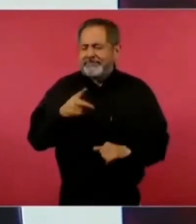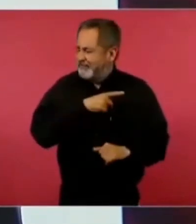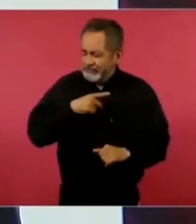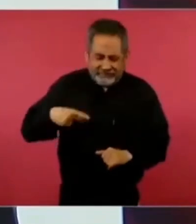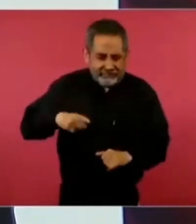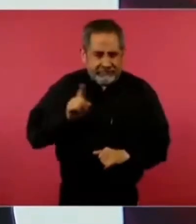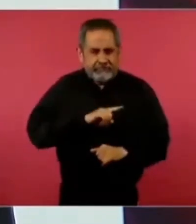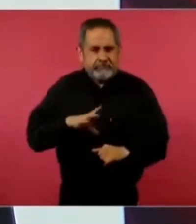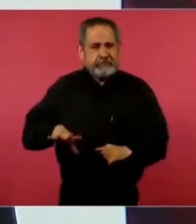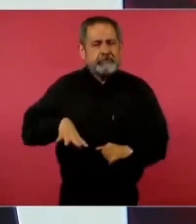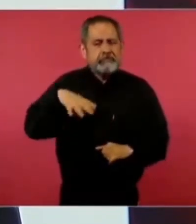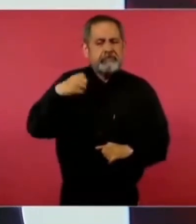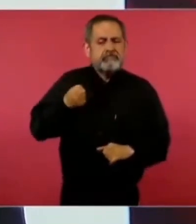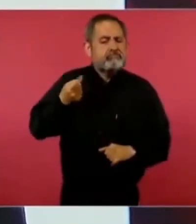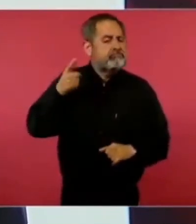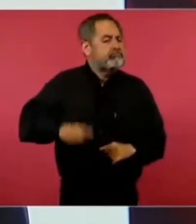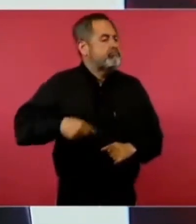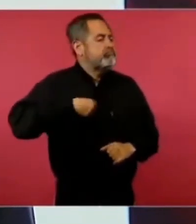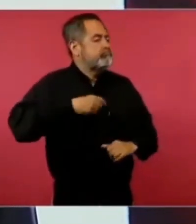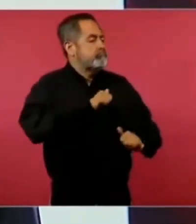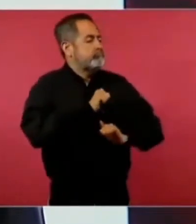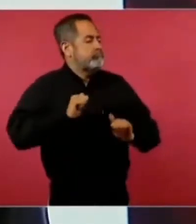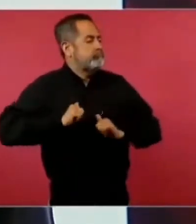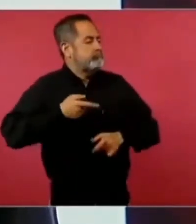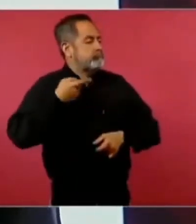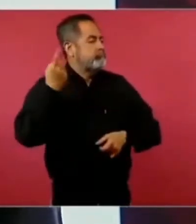que abuse de autoridad,